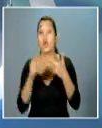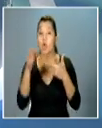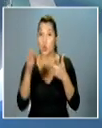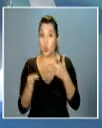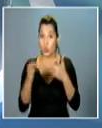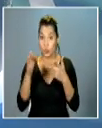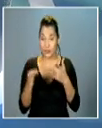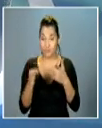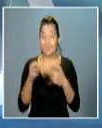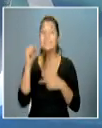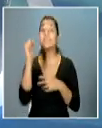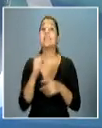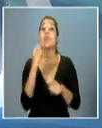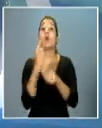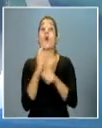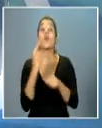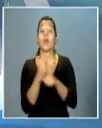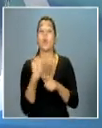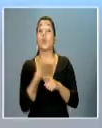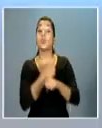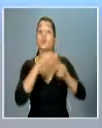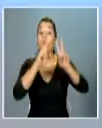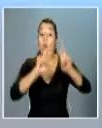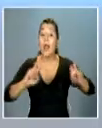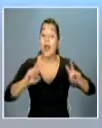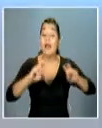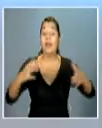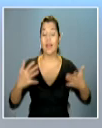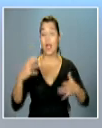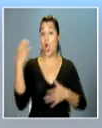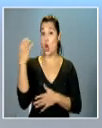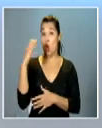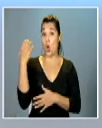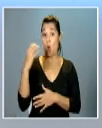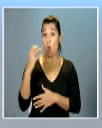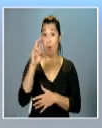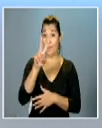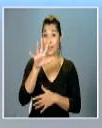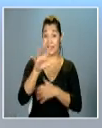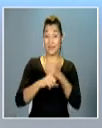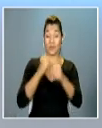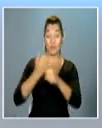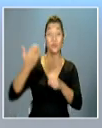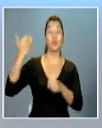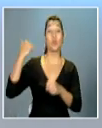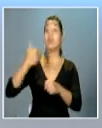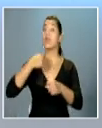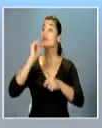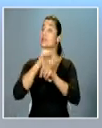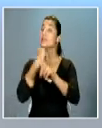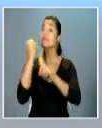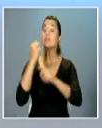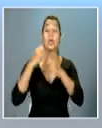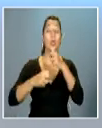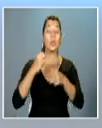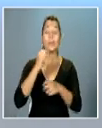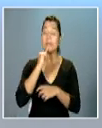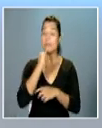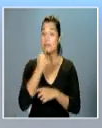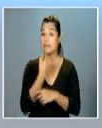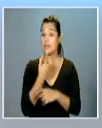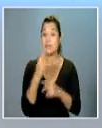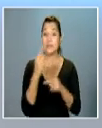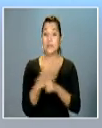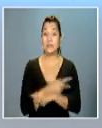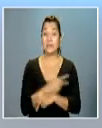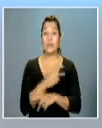Aquí el análisis es el siguiente. Colombia vivió hace 25 años una época crítica. De hecho, se decía a nivel académico y a nivel de América